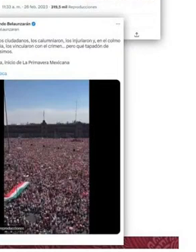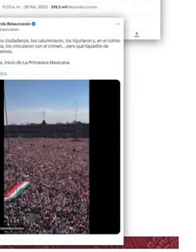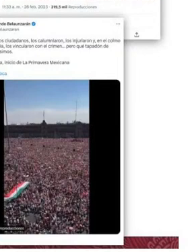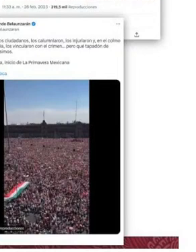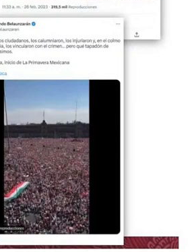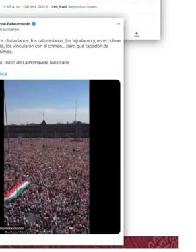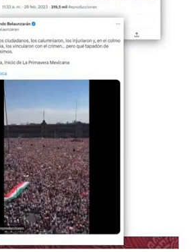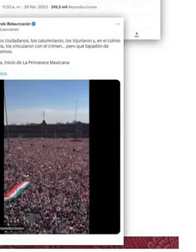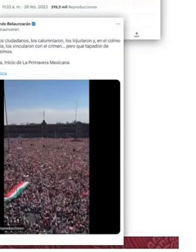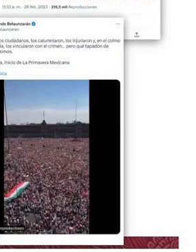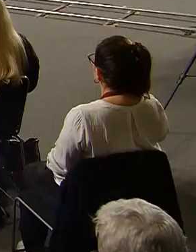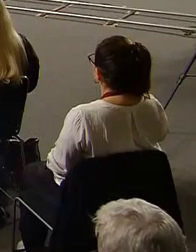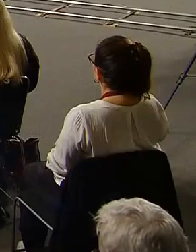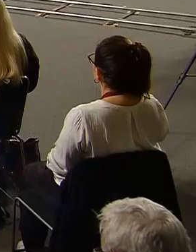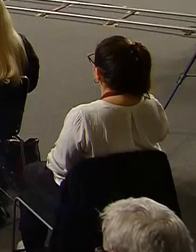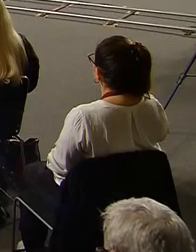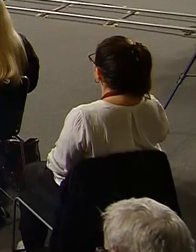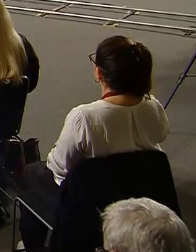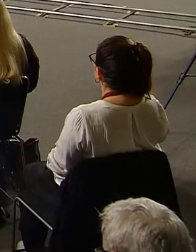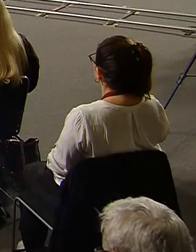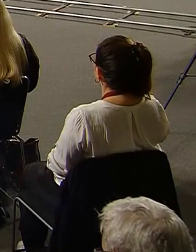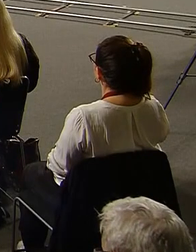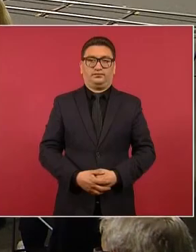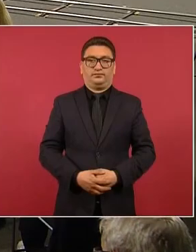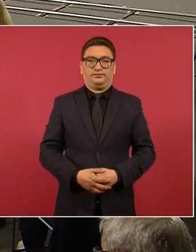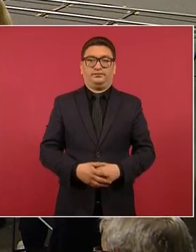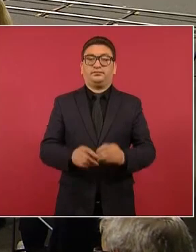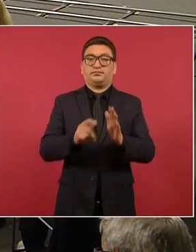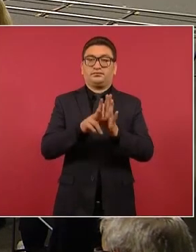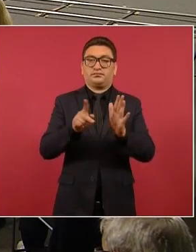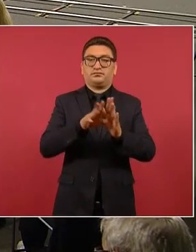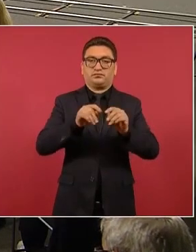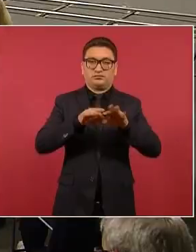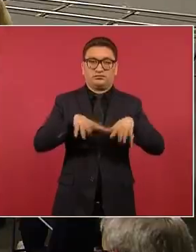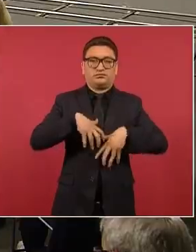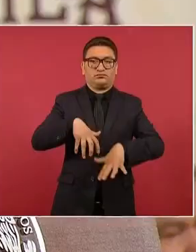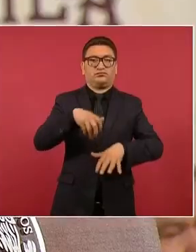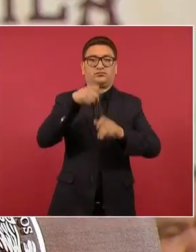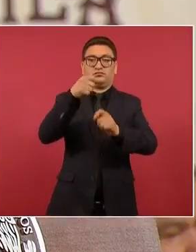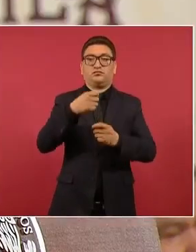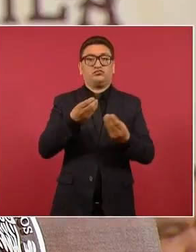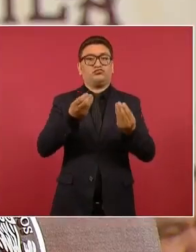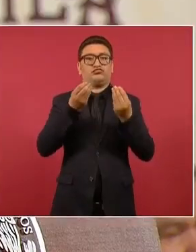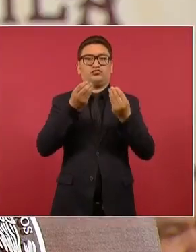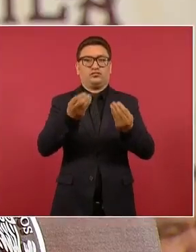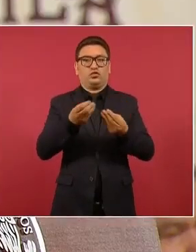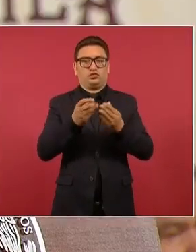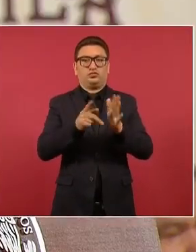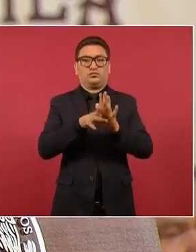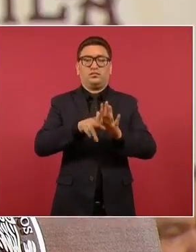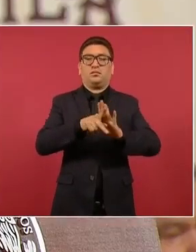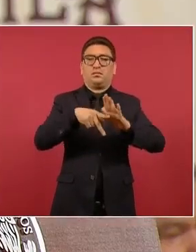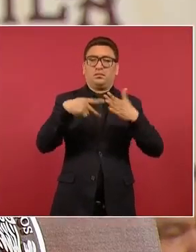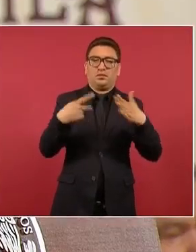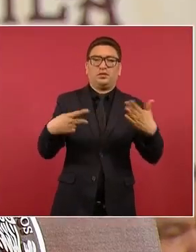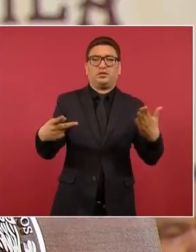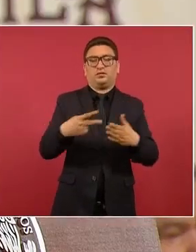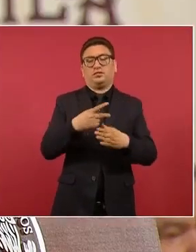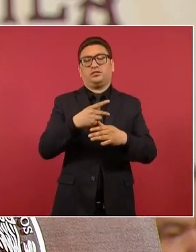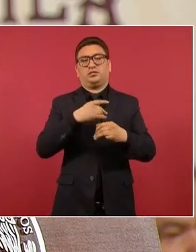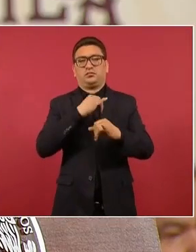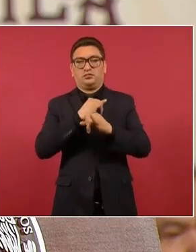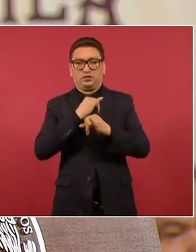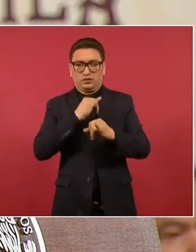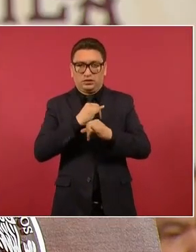Además, la cobertura de los medios a la marcha fue extensa en periódicos